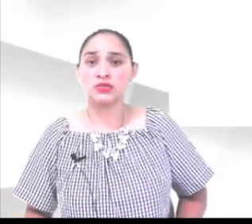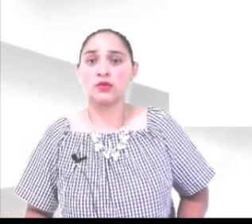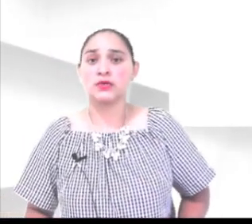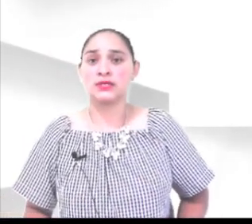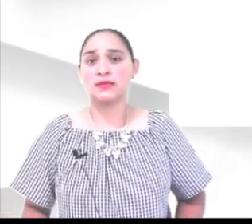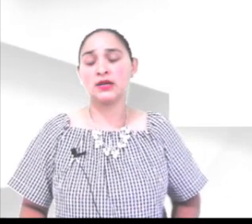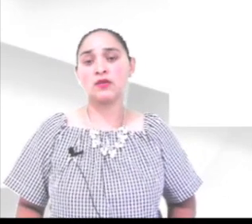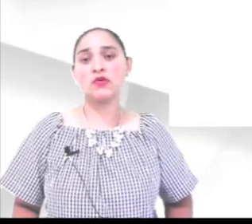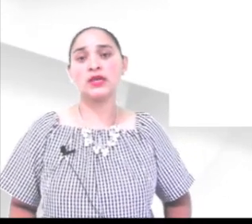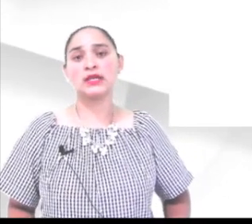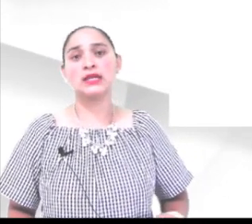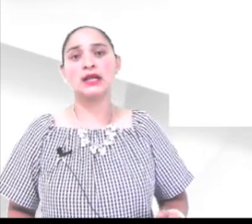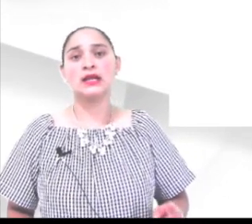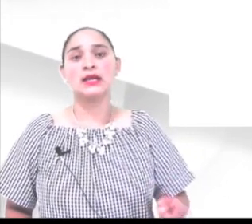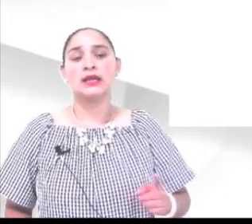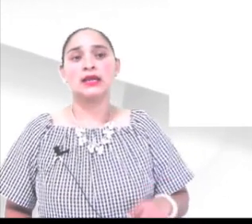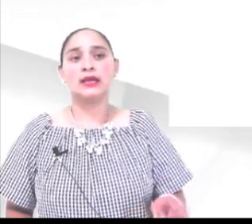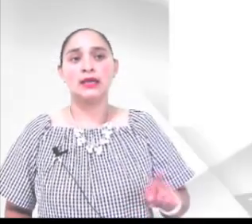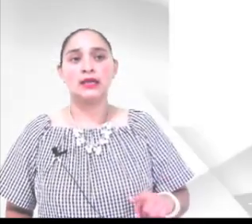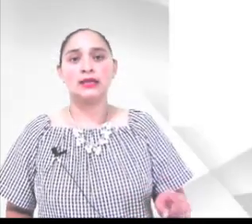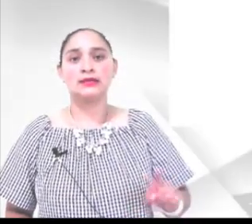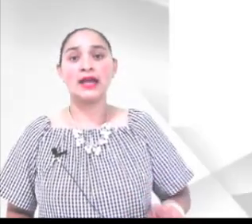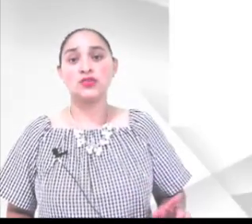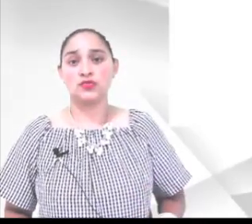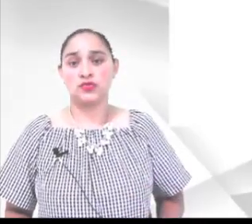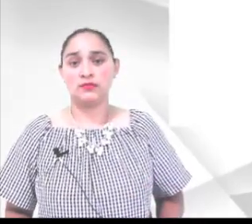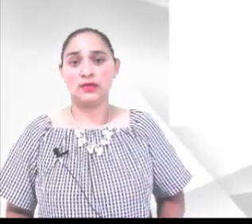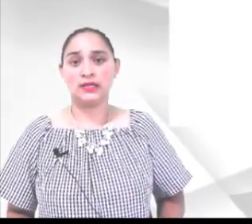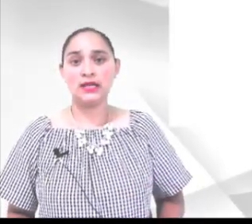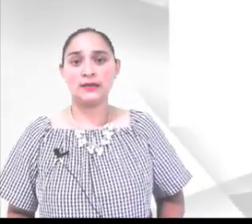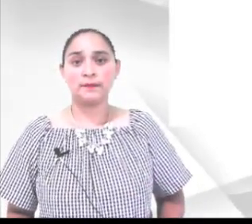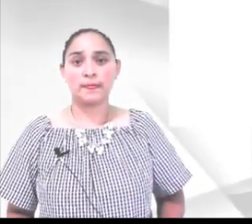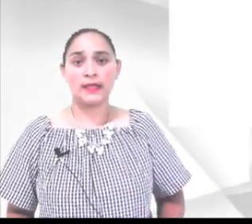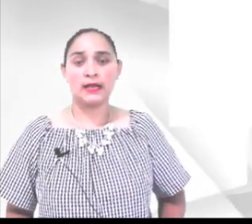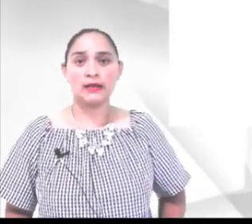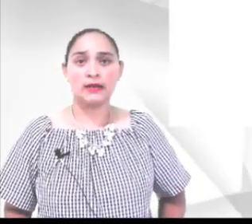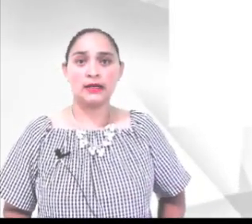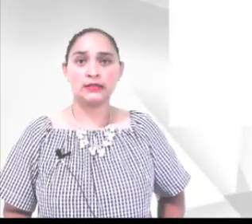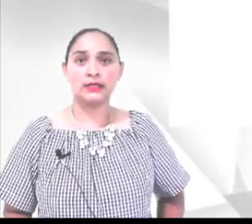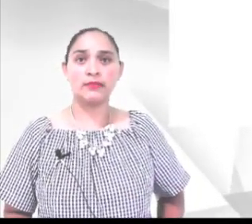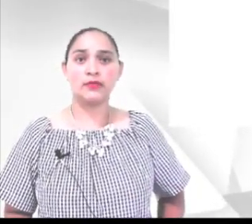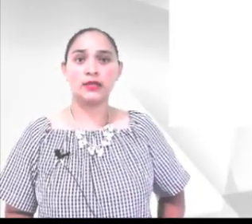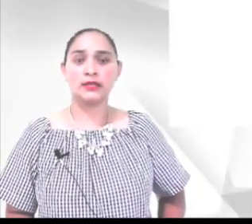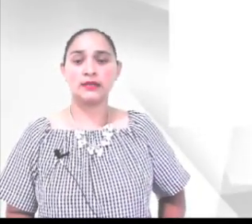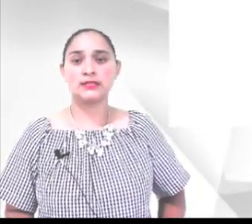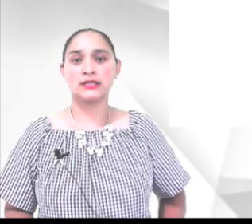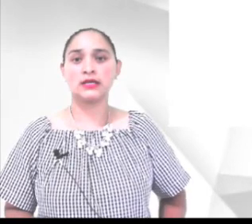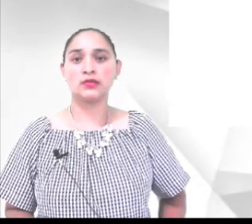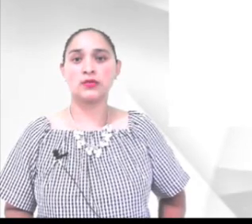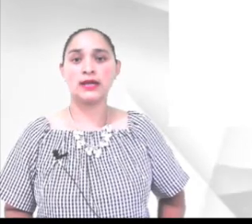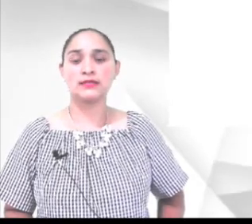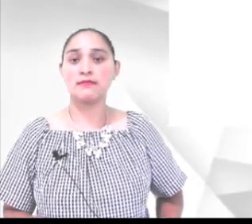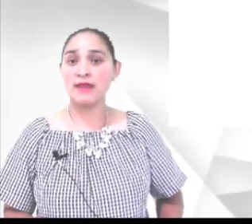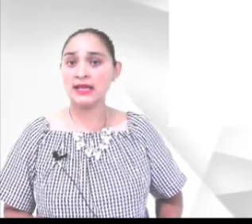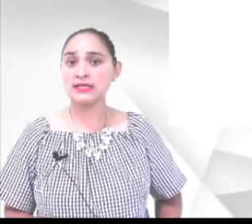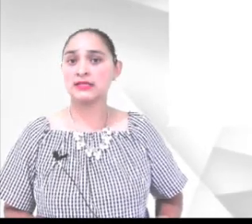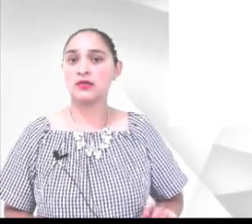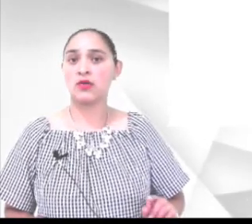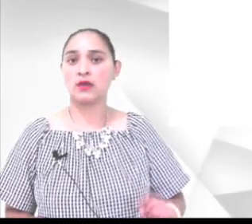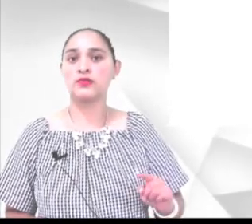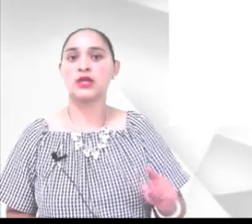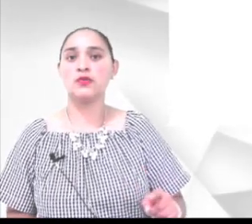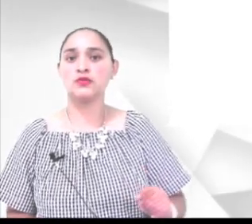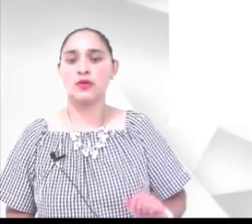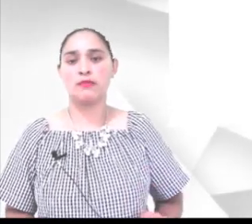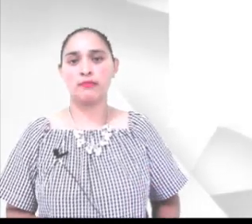es consecuencia. Mire cómo genera daños, ¿verdad? El tipo de desastres naturales más